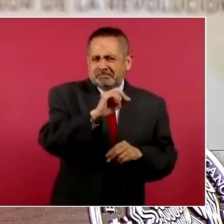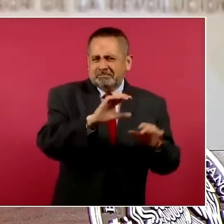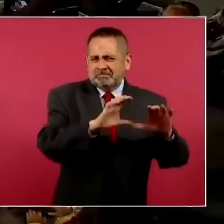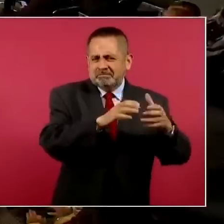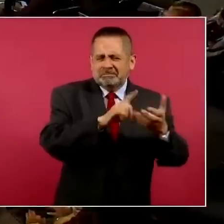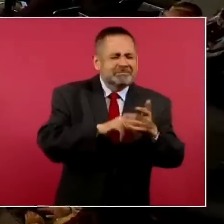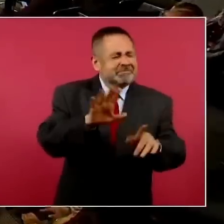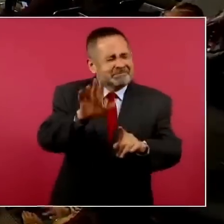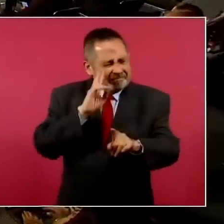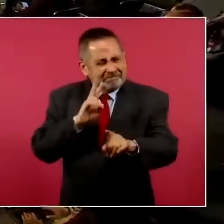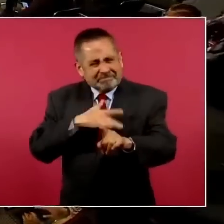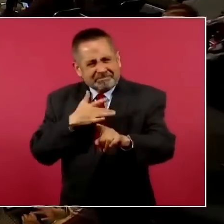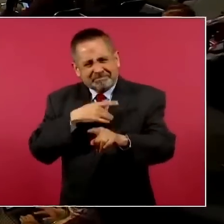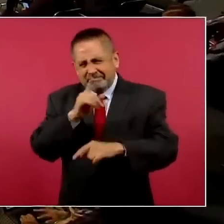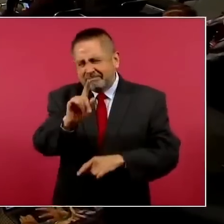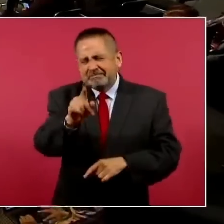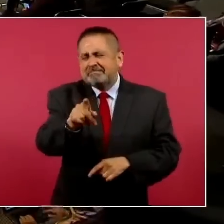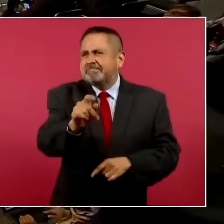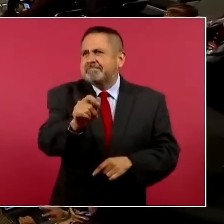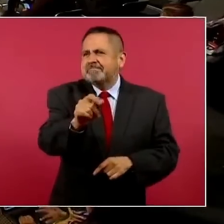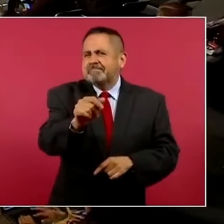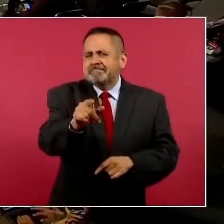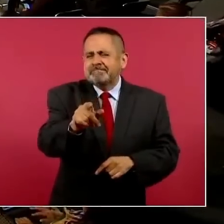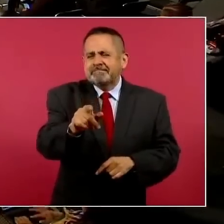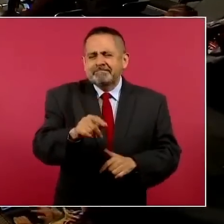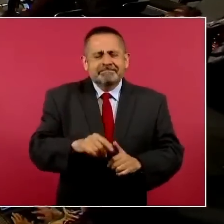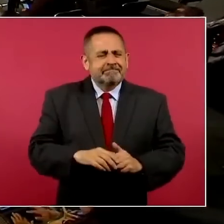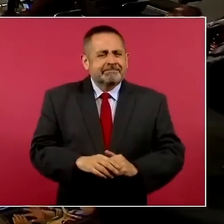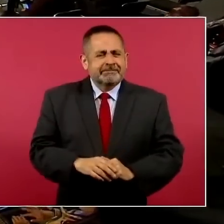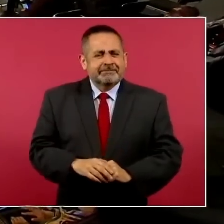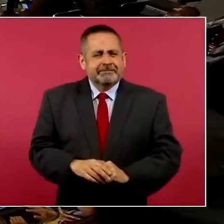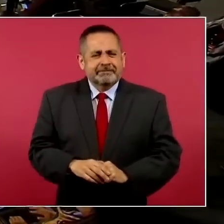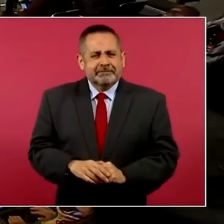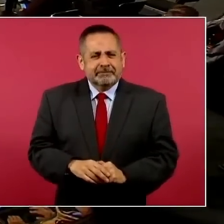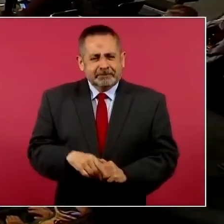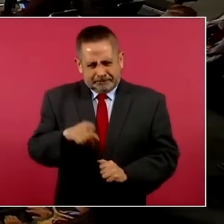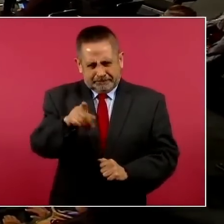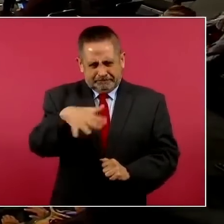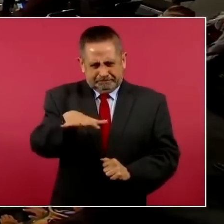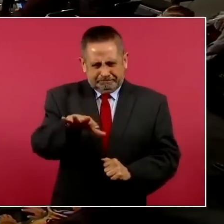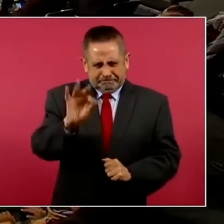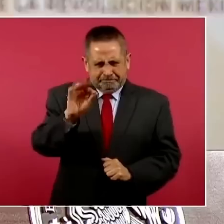A ver, busquen, es una foto